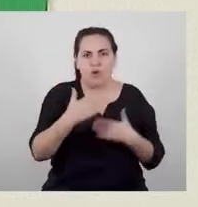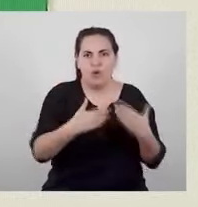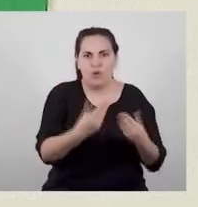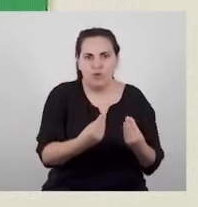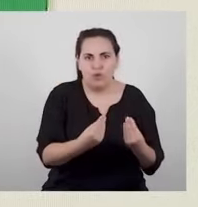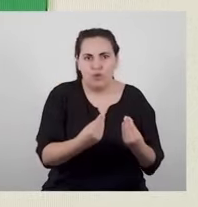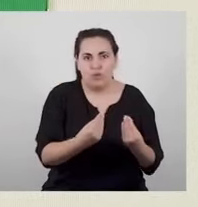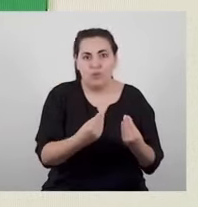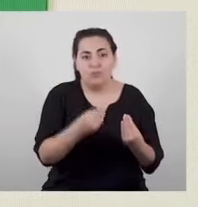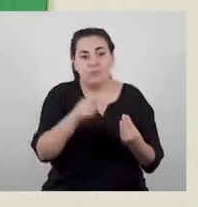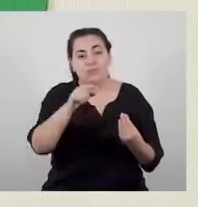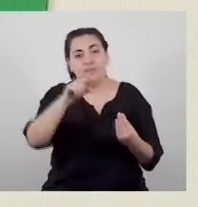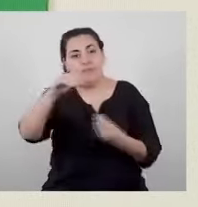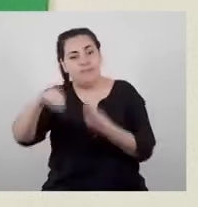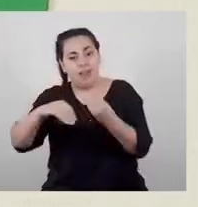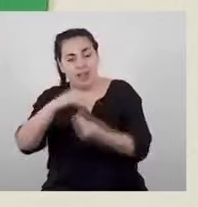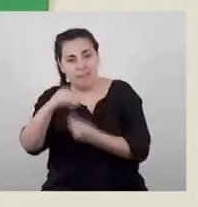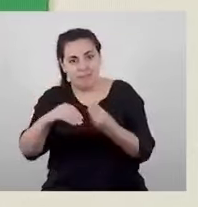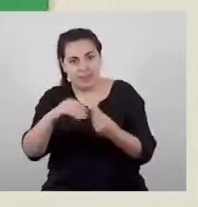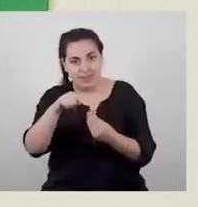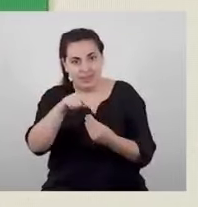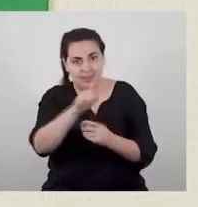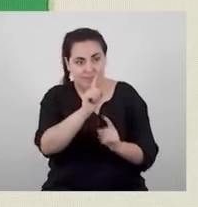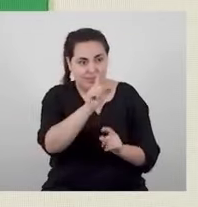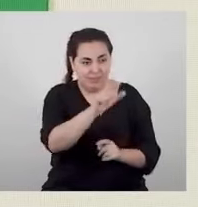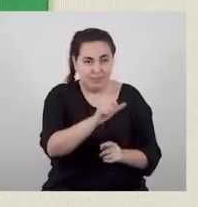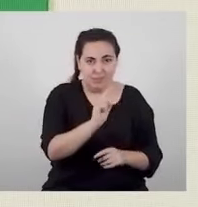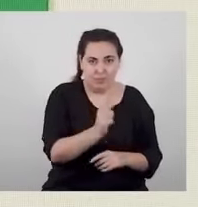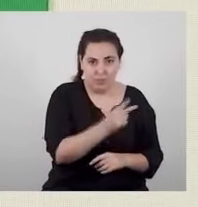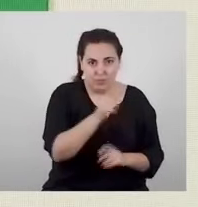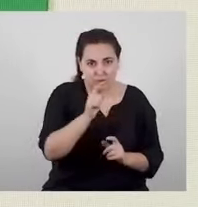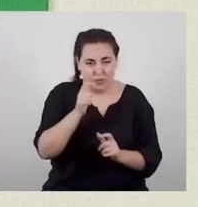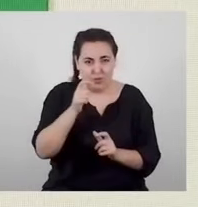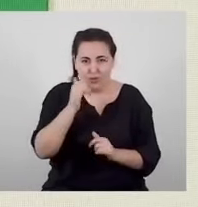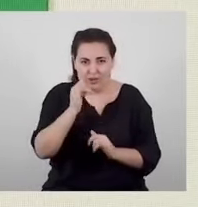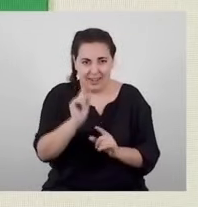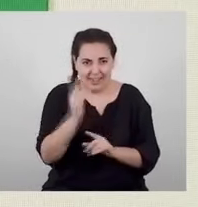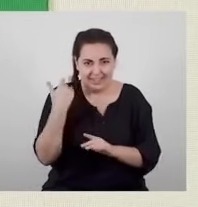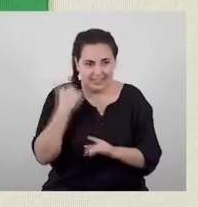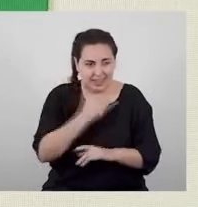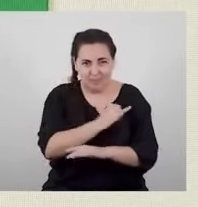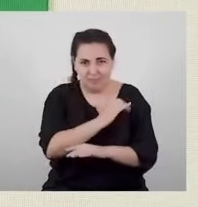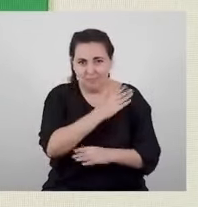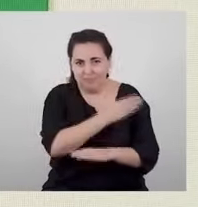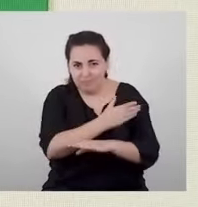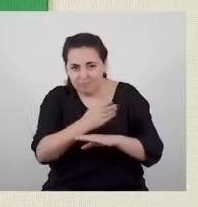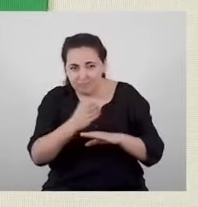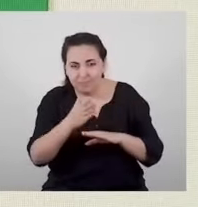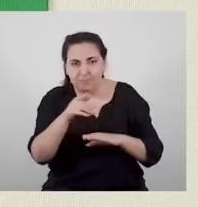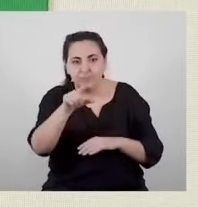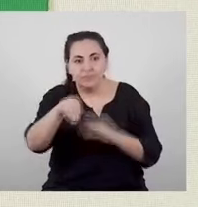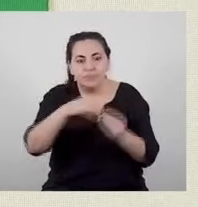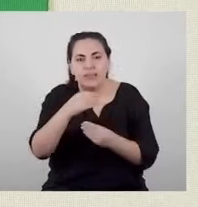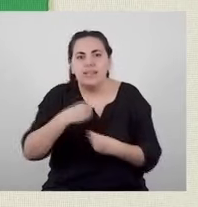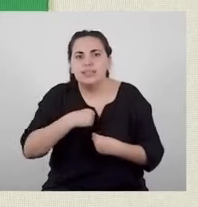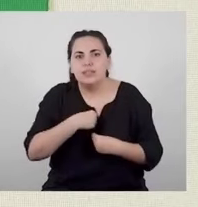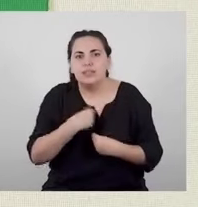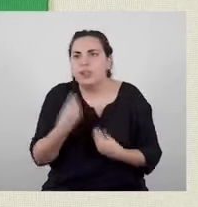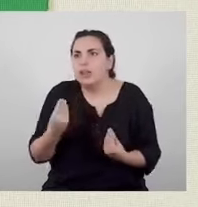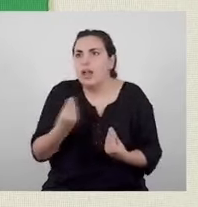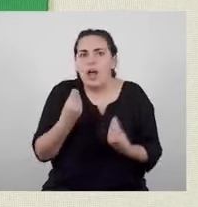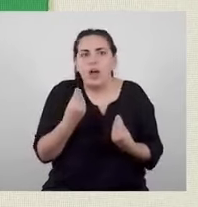familia después de un hecho como estos que acabamos de escuchar también es ¿a dónde voy? ¿cómo voy? ¿contra quién voy?